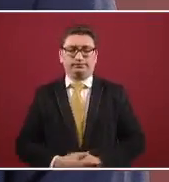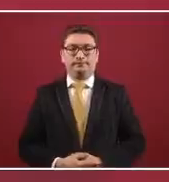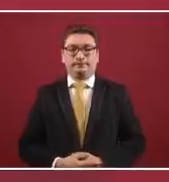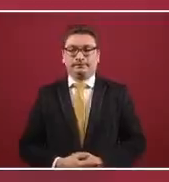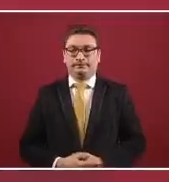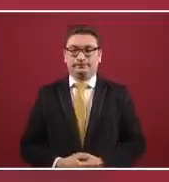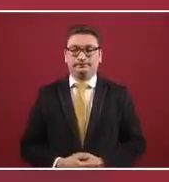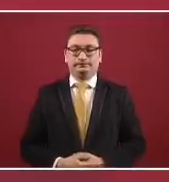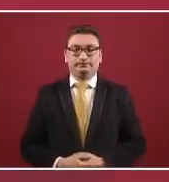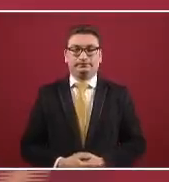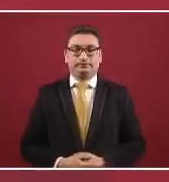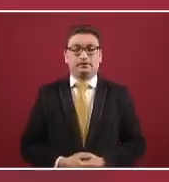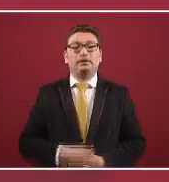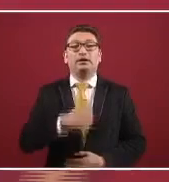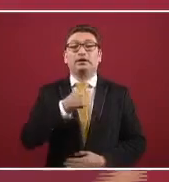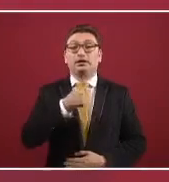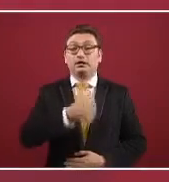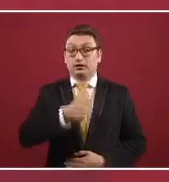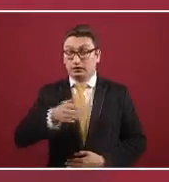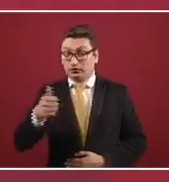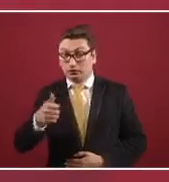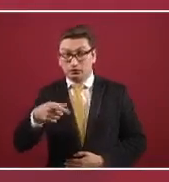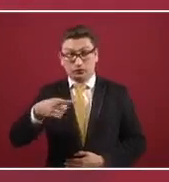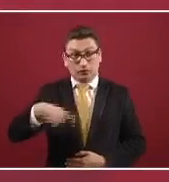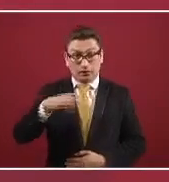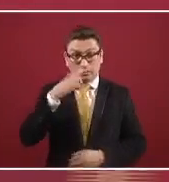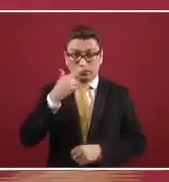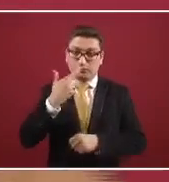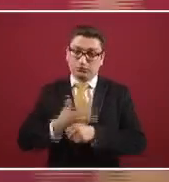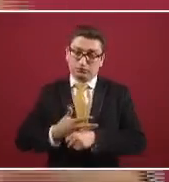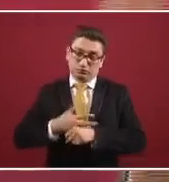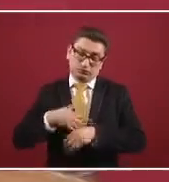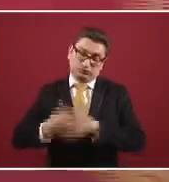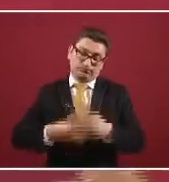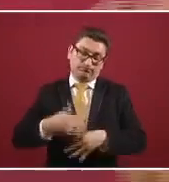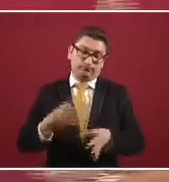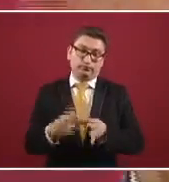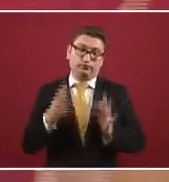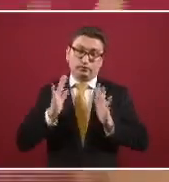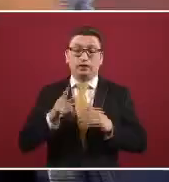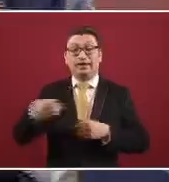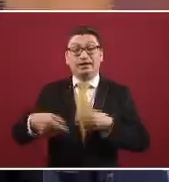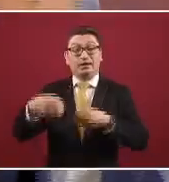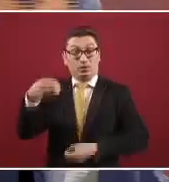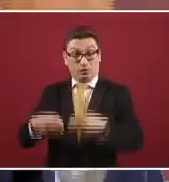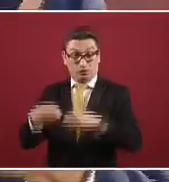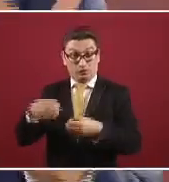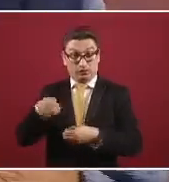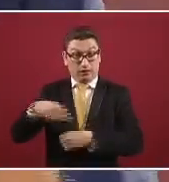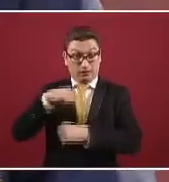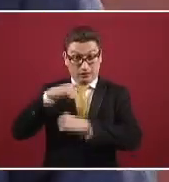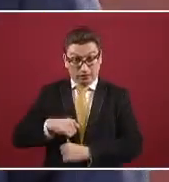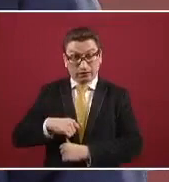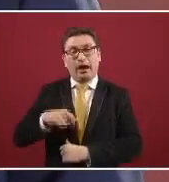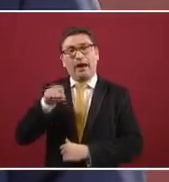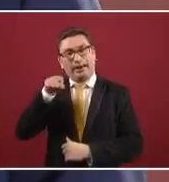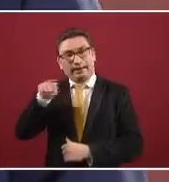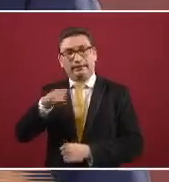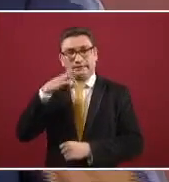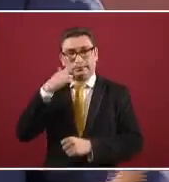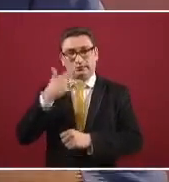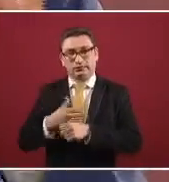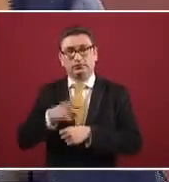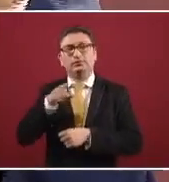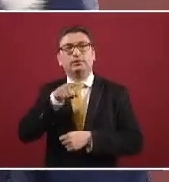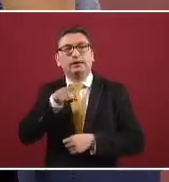y que cada quien asuma su responsabilidad. En este caso, que el Poder Judicial se ocupe